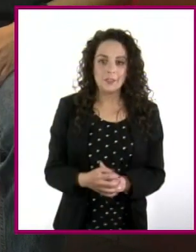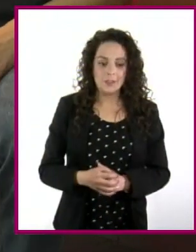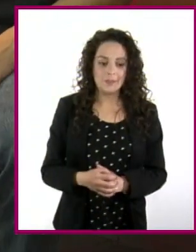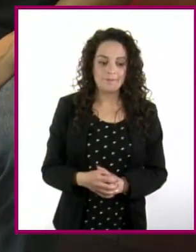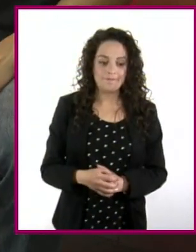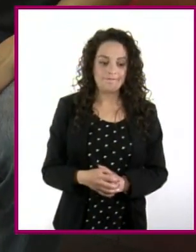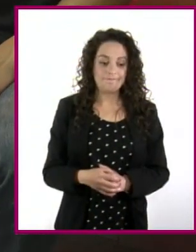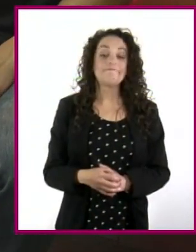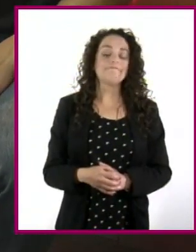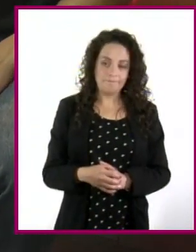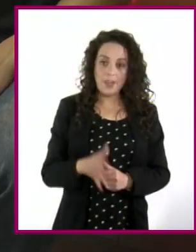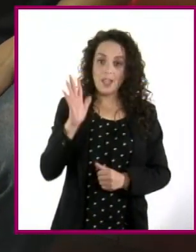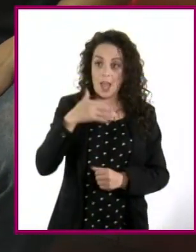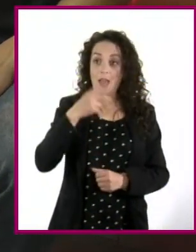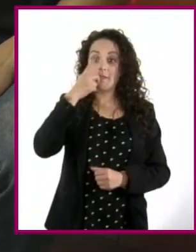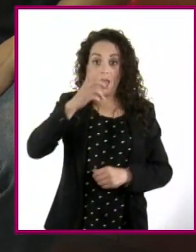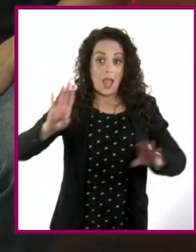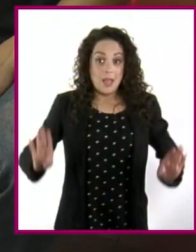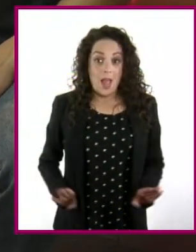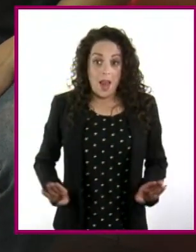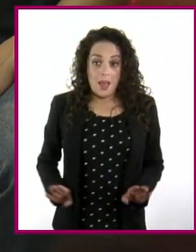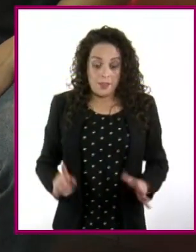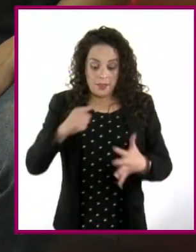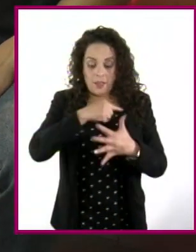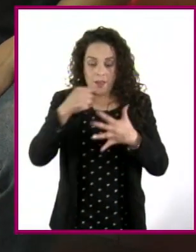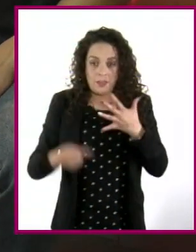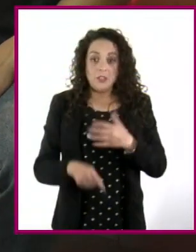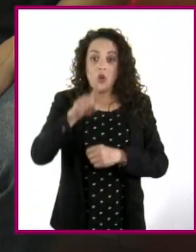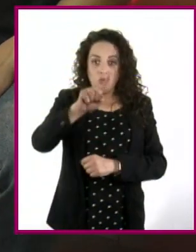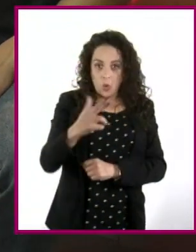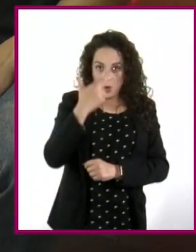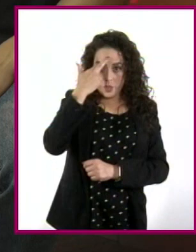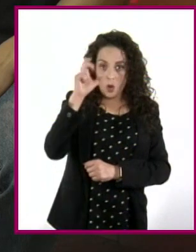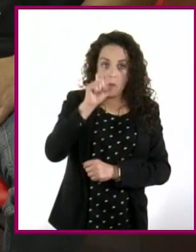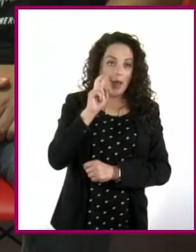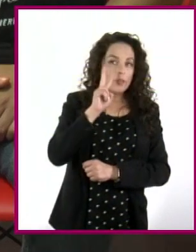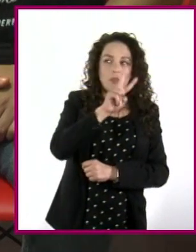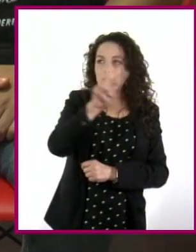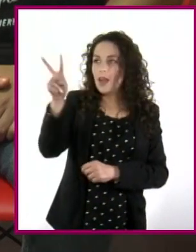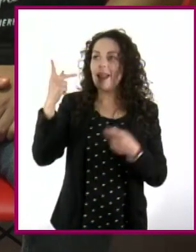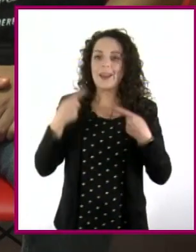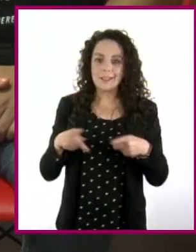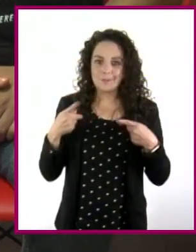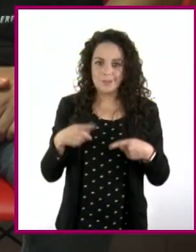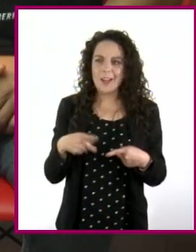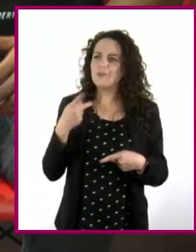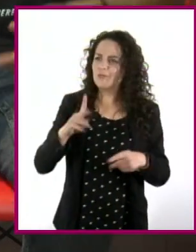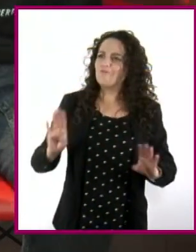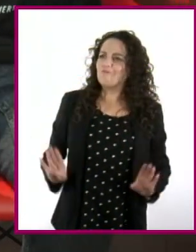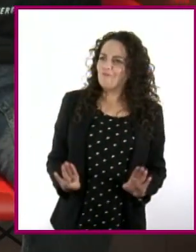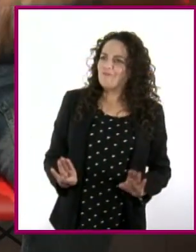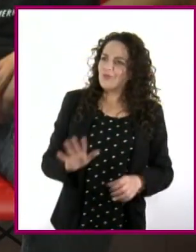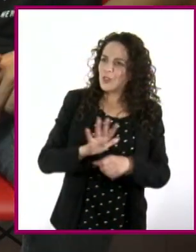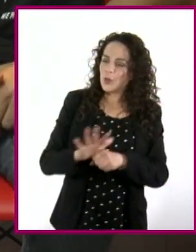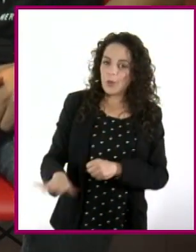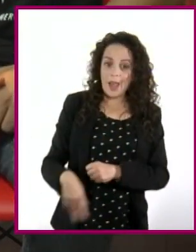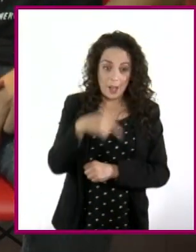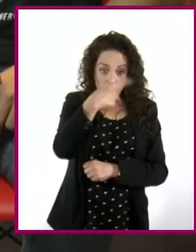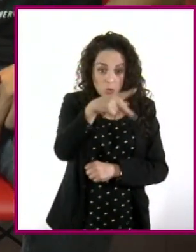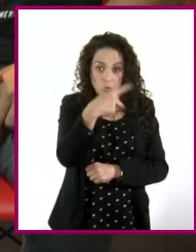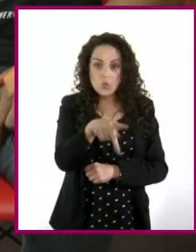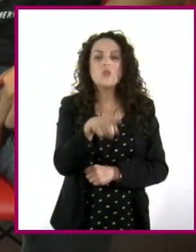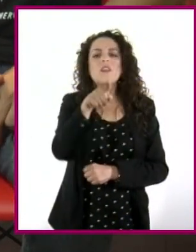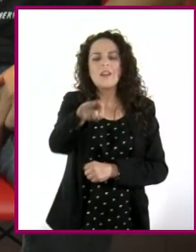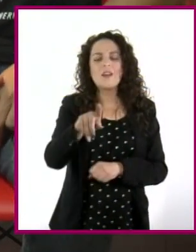tiempo las características para que puedas recordarlas al observar a los demás. ¿Qué estilo tienes?